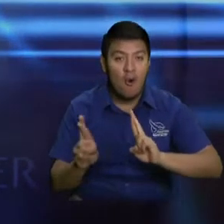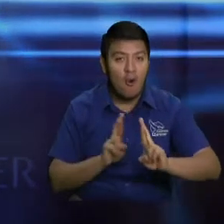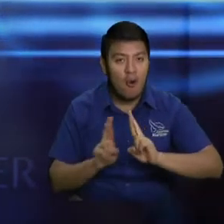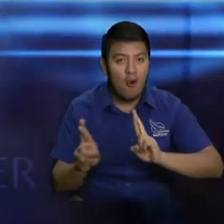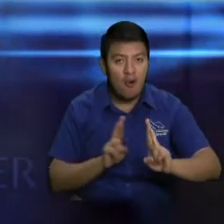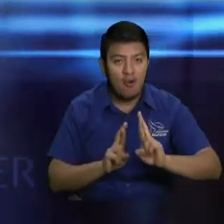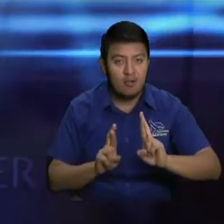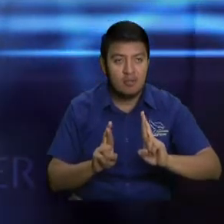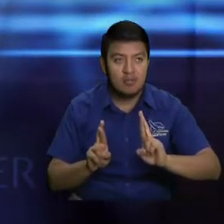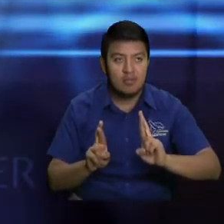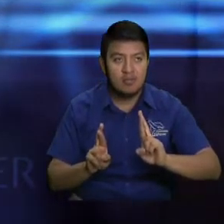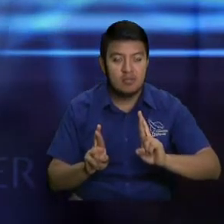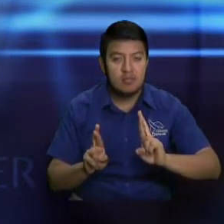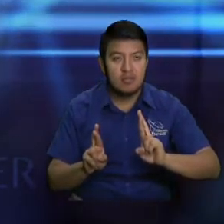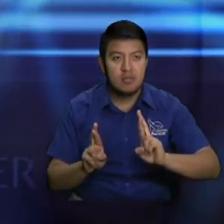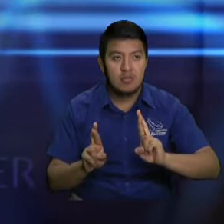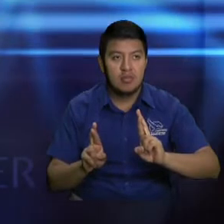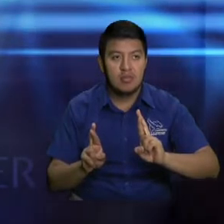O que comunión,